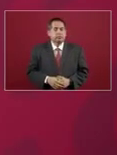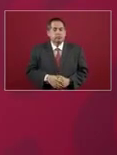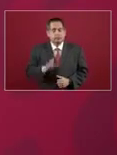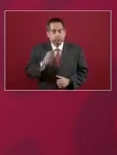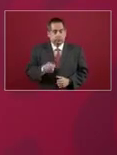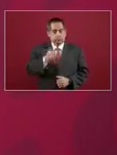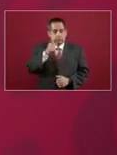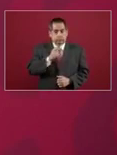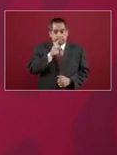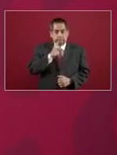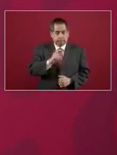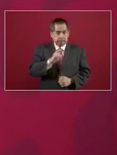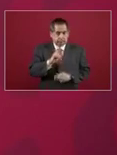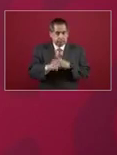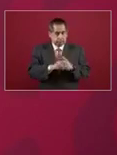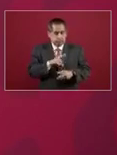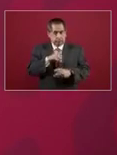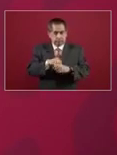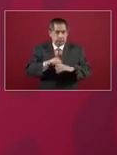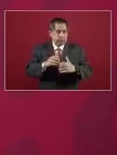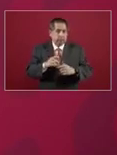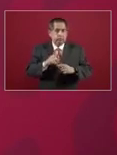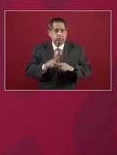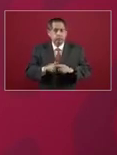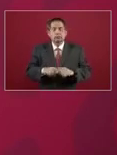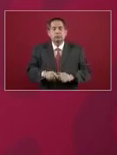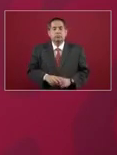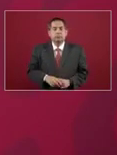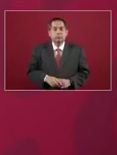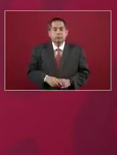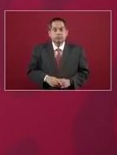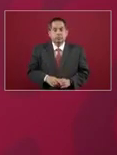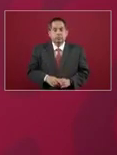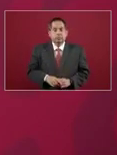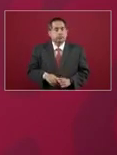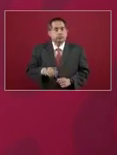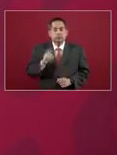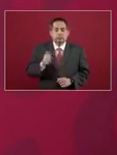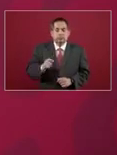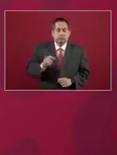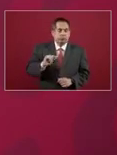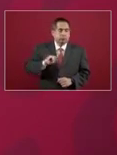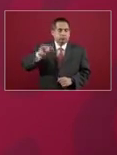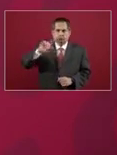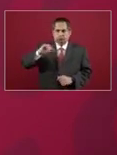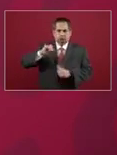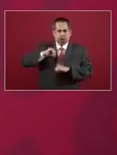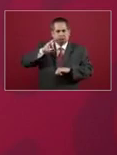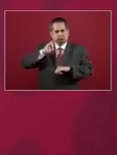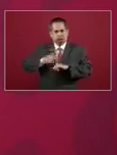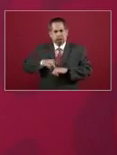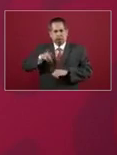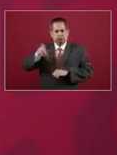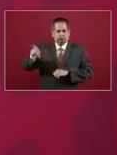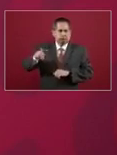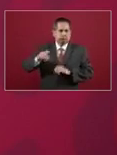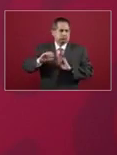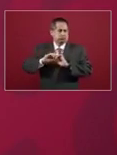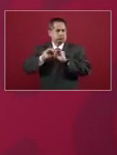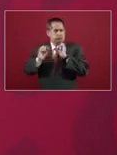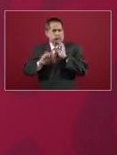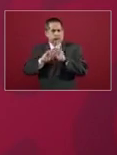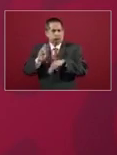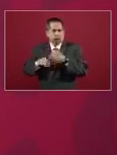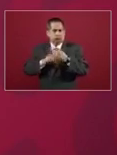voy a reunir con la máxima autoridad de la Organización Mundial